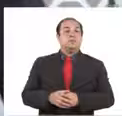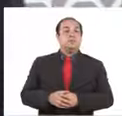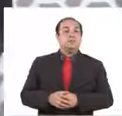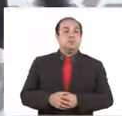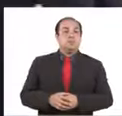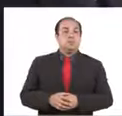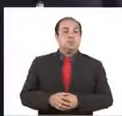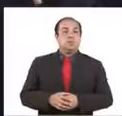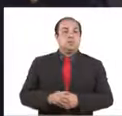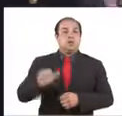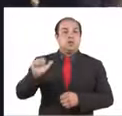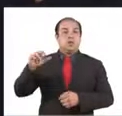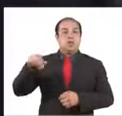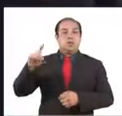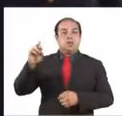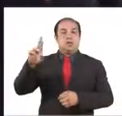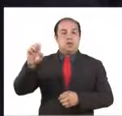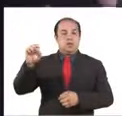Martínez Heredia Andrés.